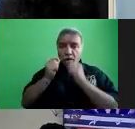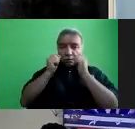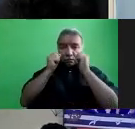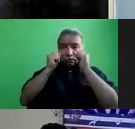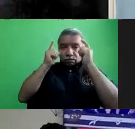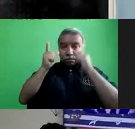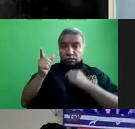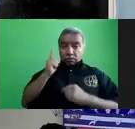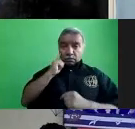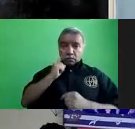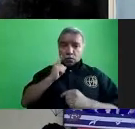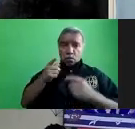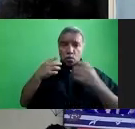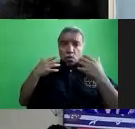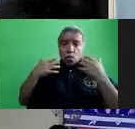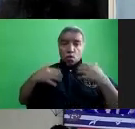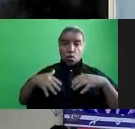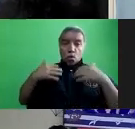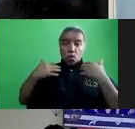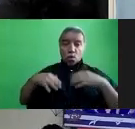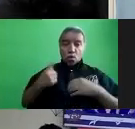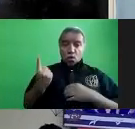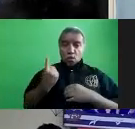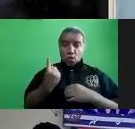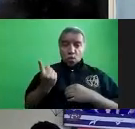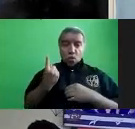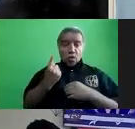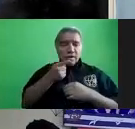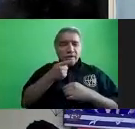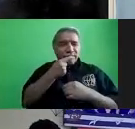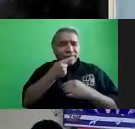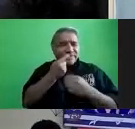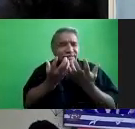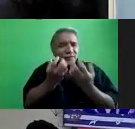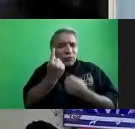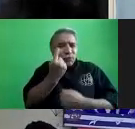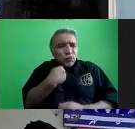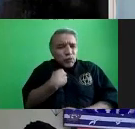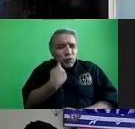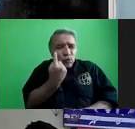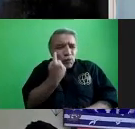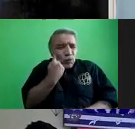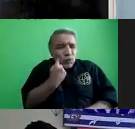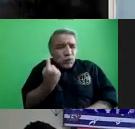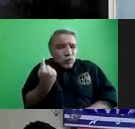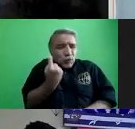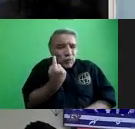ver que yo era una persona sorda. Pero fue una sorpresa para todos ver que él se